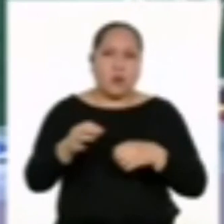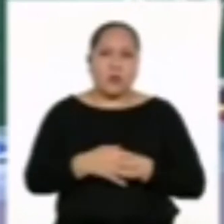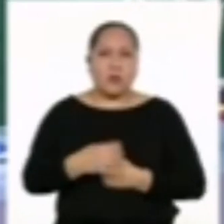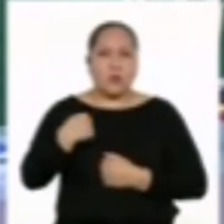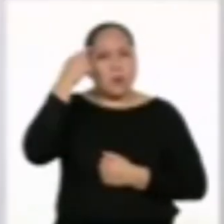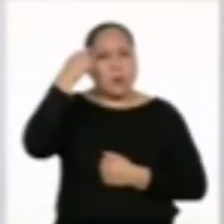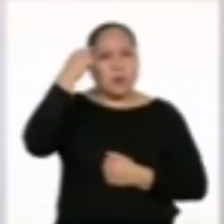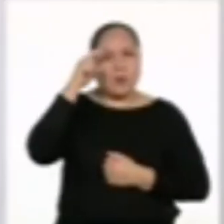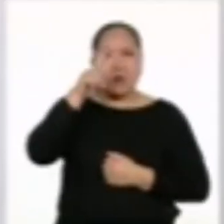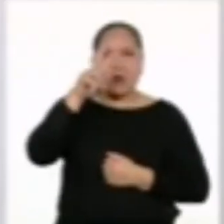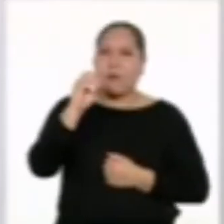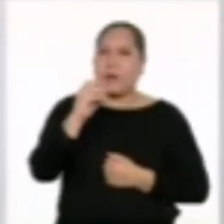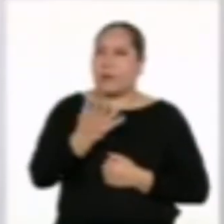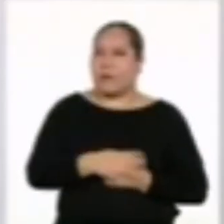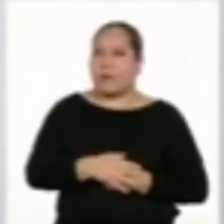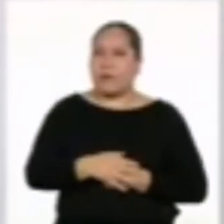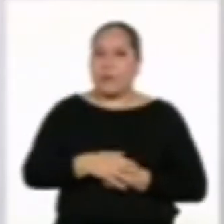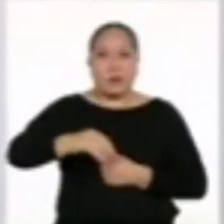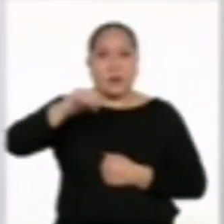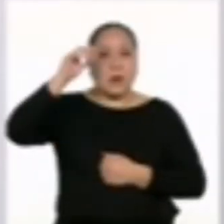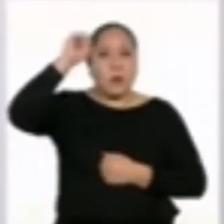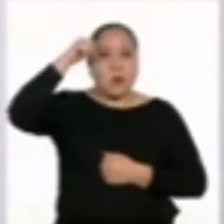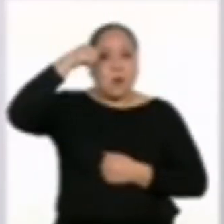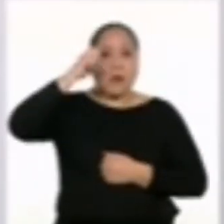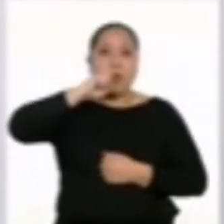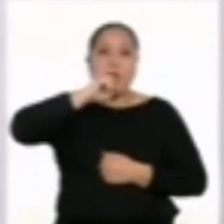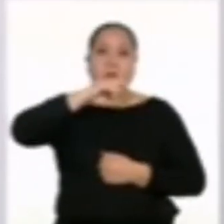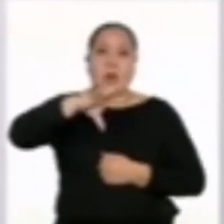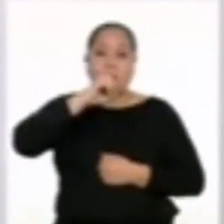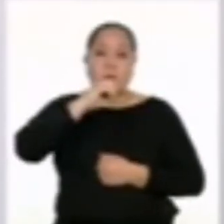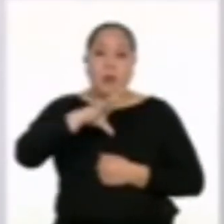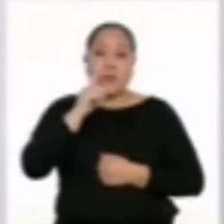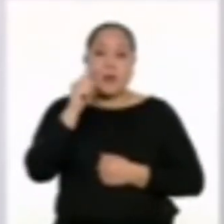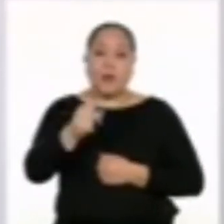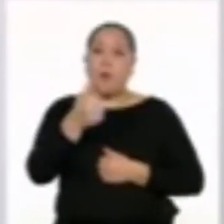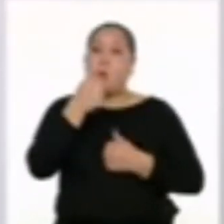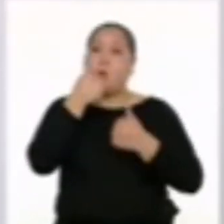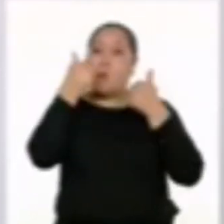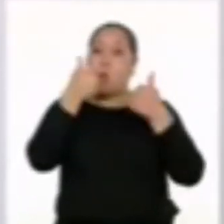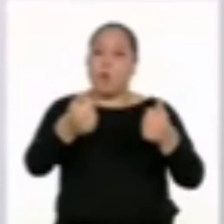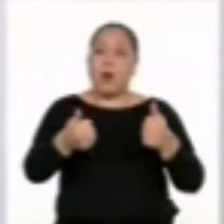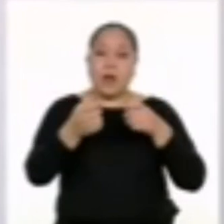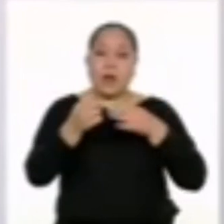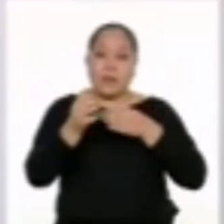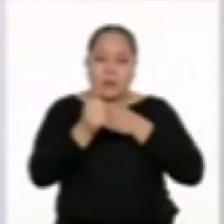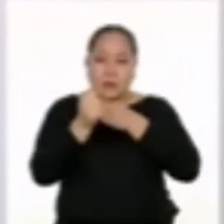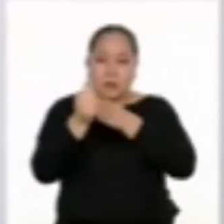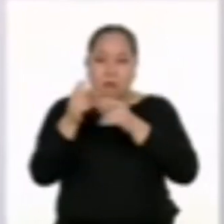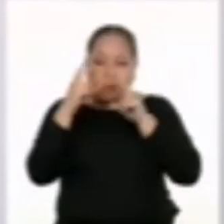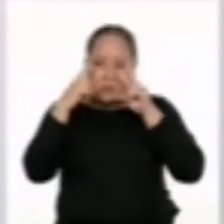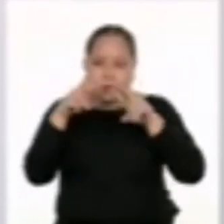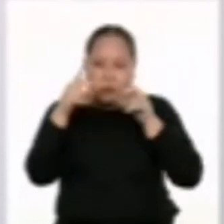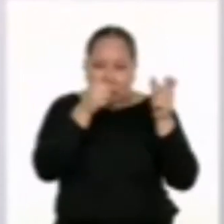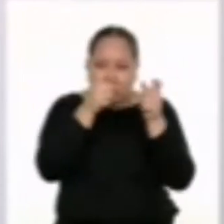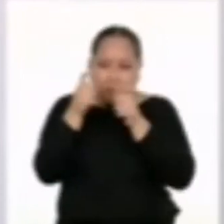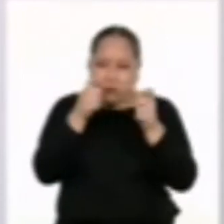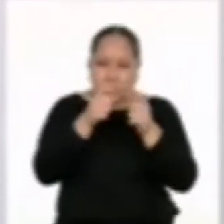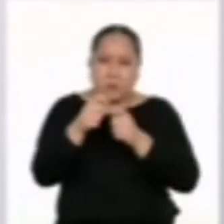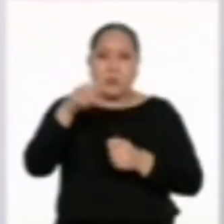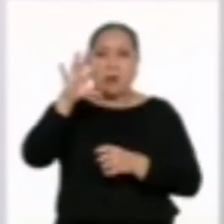Yo digo que 20. Recuerda que dijimos que para poder hacer un buen seguimiento debemos elegir